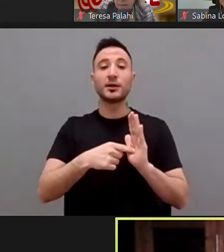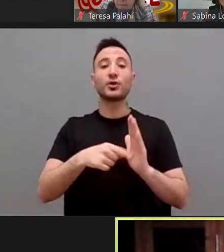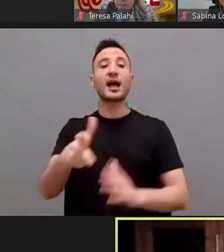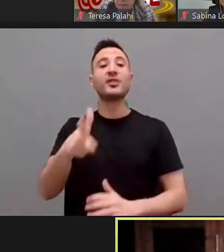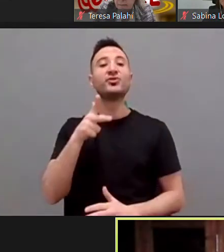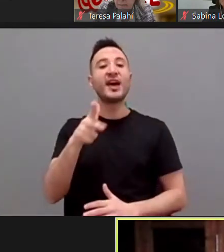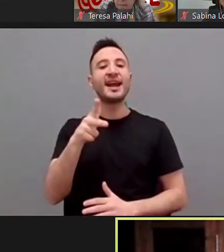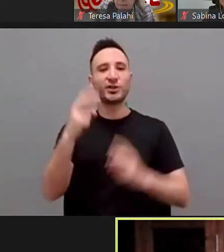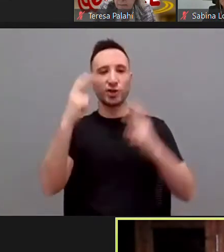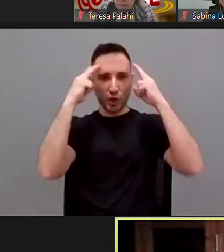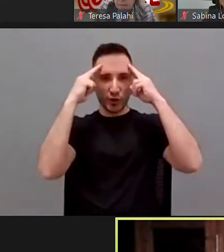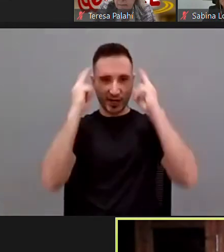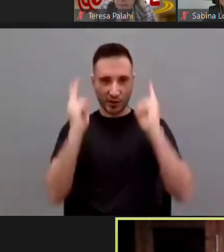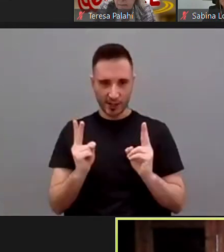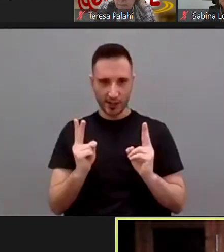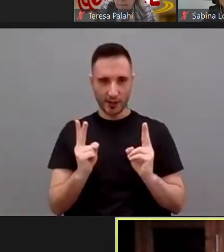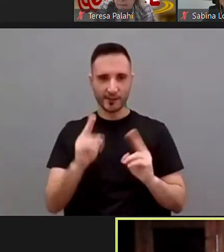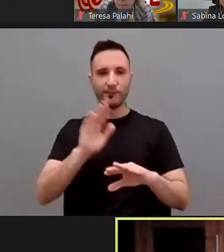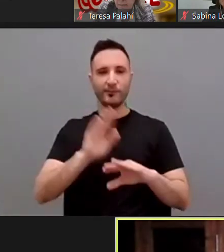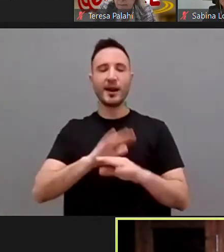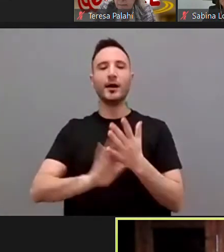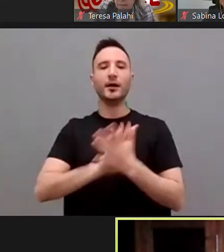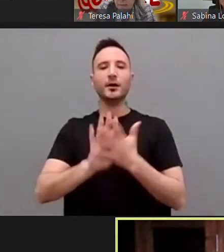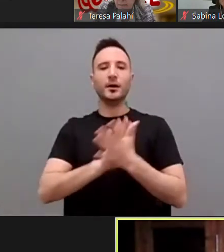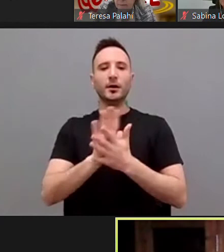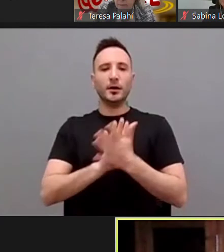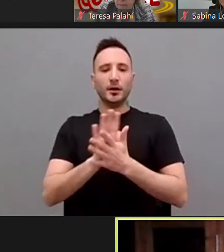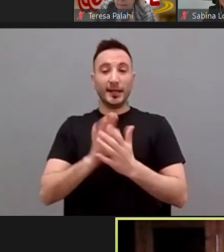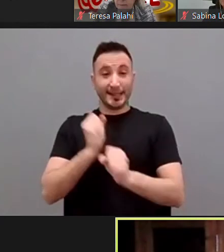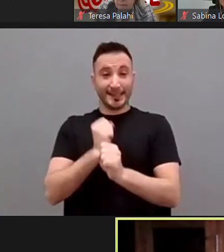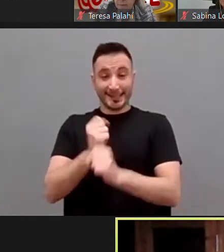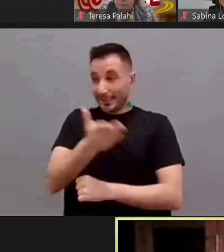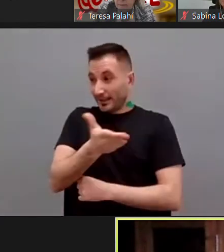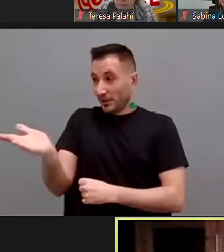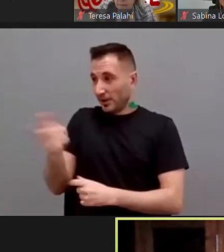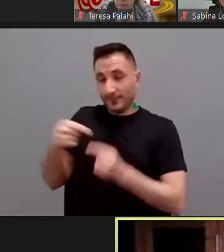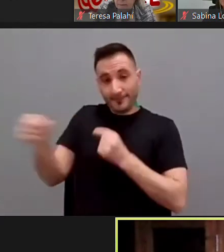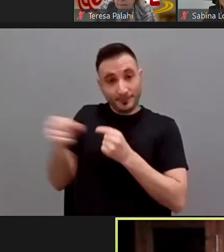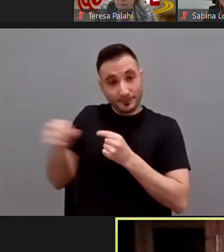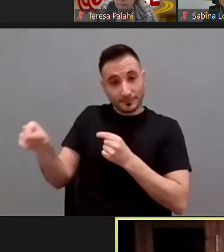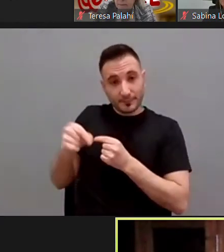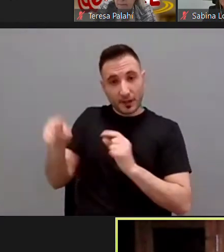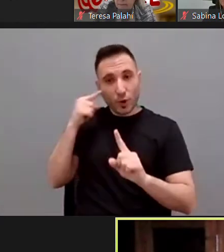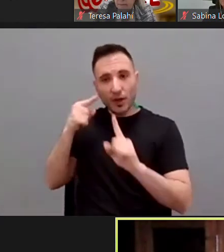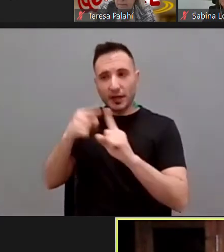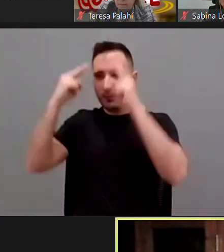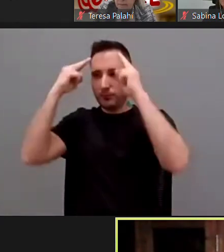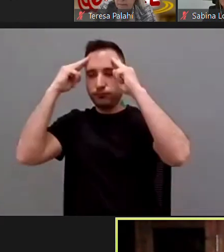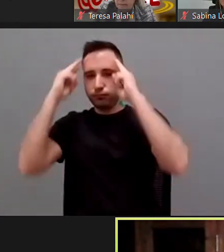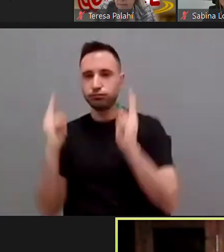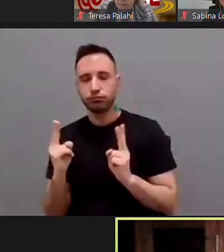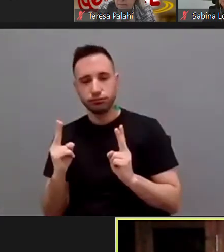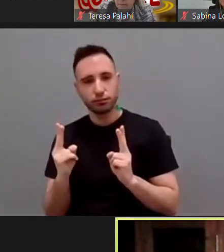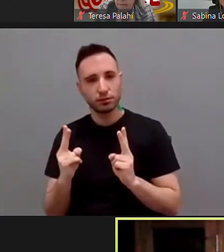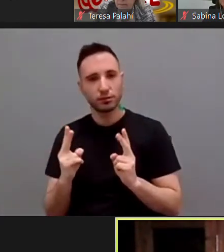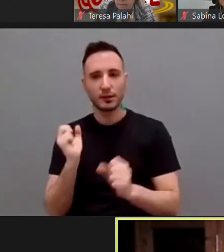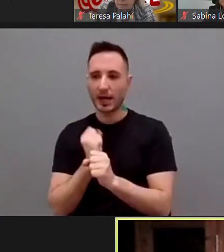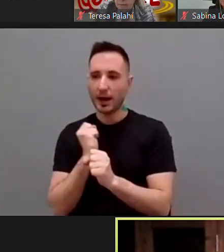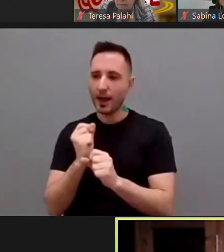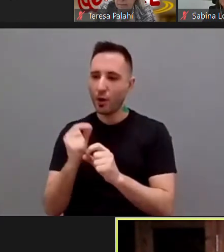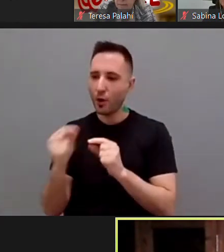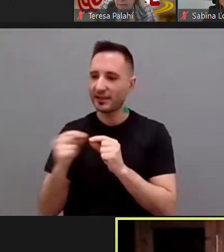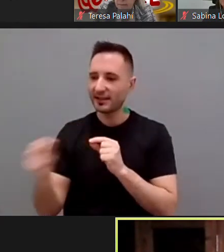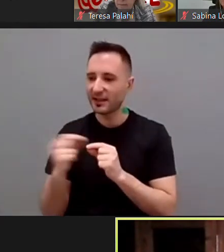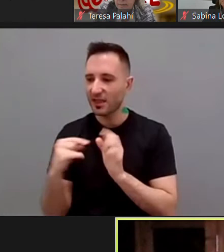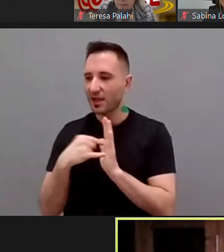desconexión, para hacer referencia a la facultad concedida a los trabajadores a distancia para desconectar de los medios telemáticos fuera de su